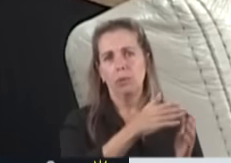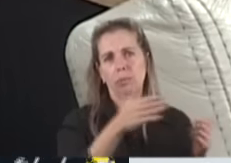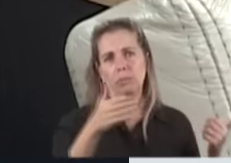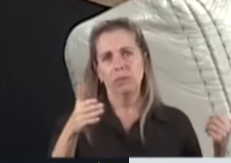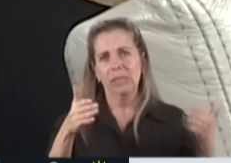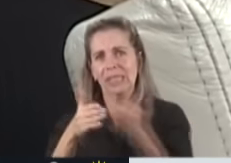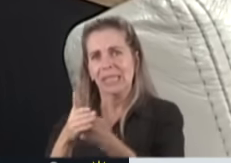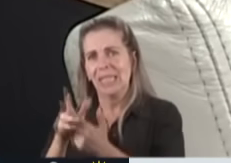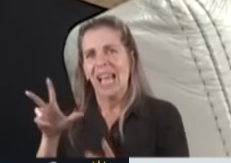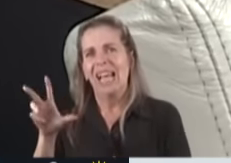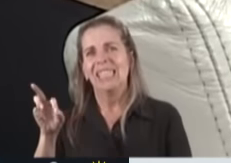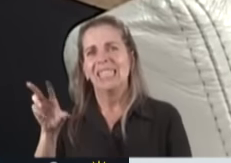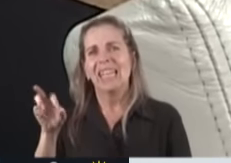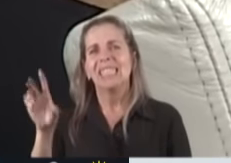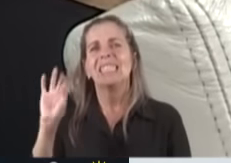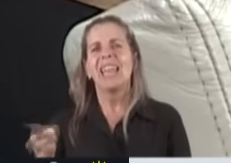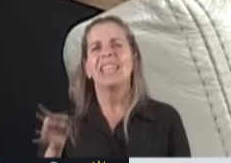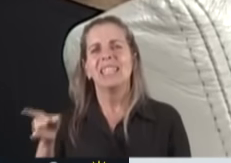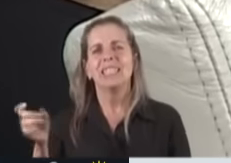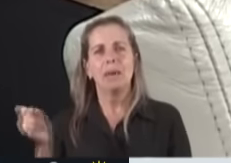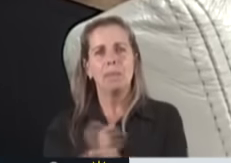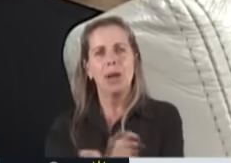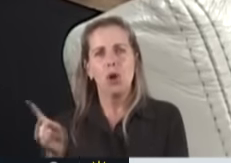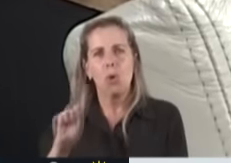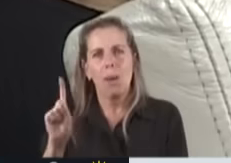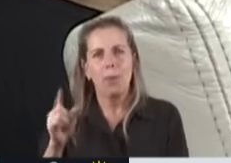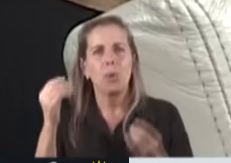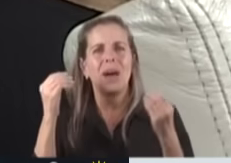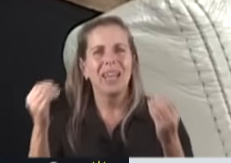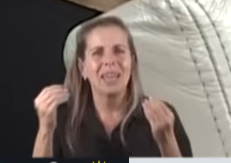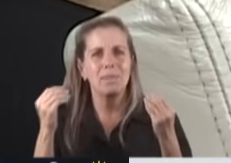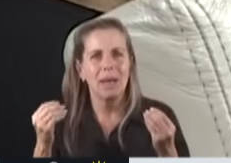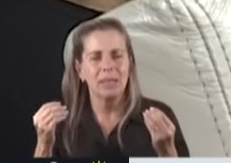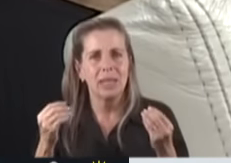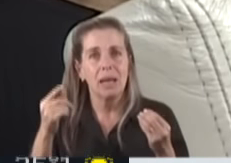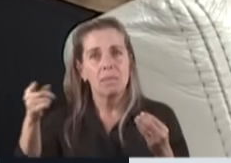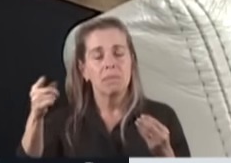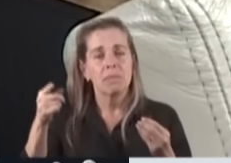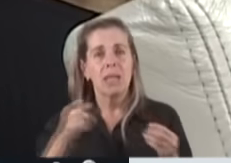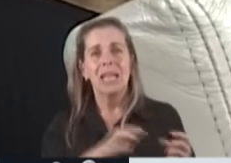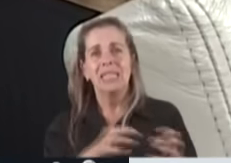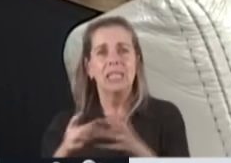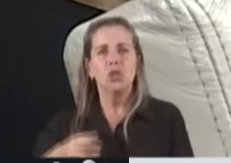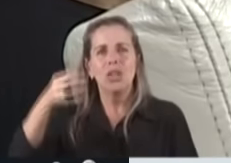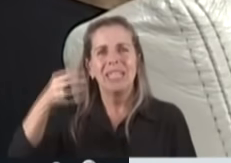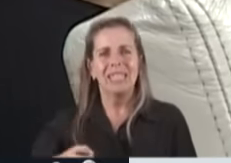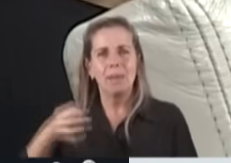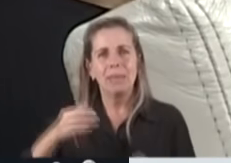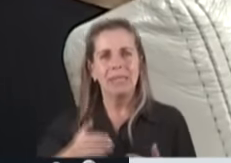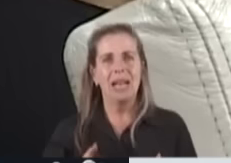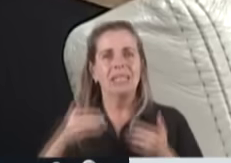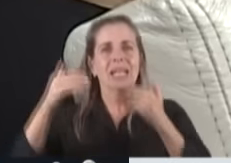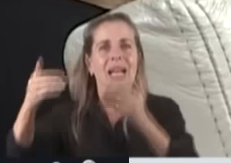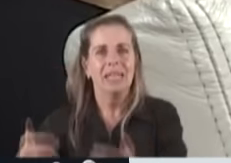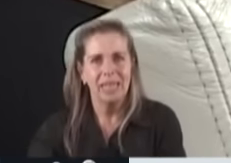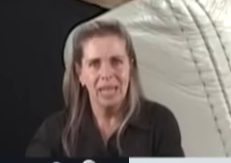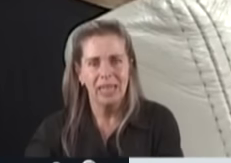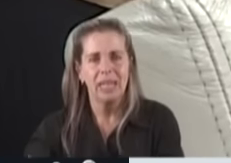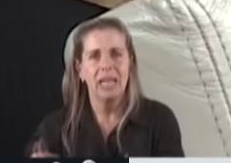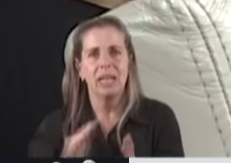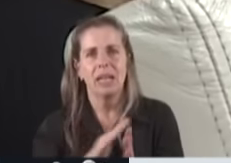ley de reforma laboral? ¿Hay un plan B del gobierno? ¿Va a extender las sesiones extraordinarias? Si ya tienen las fechas